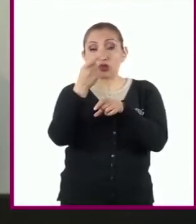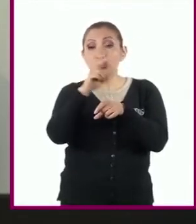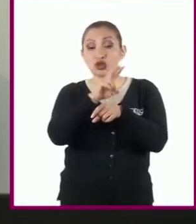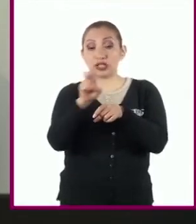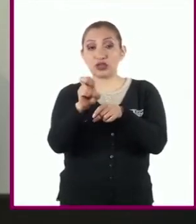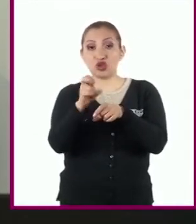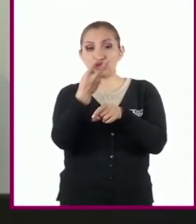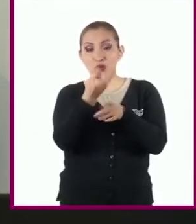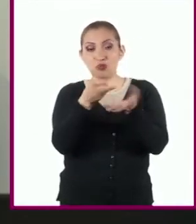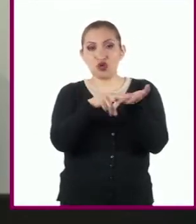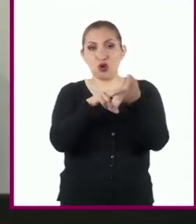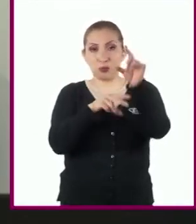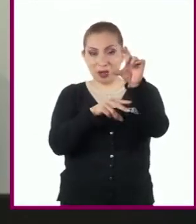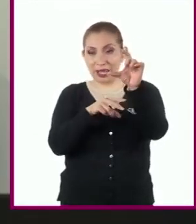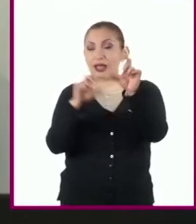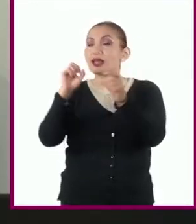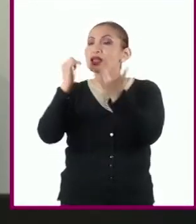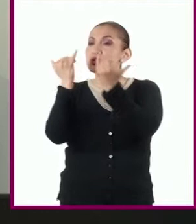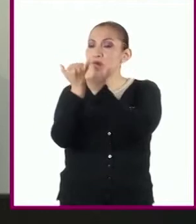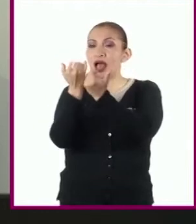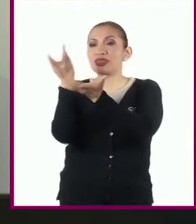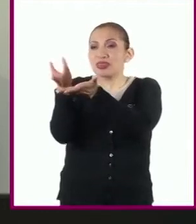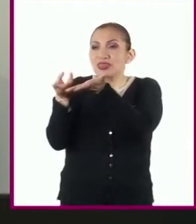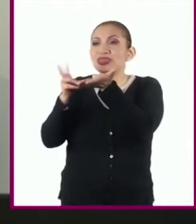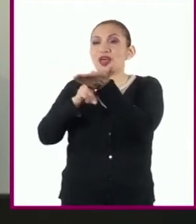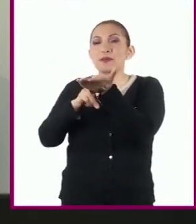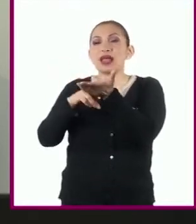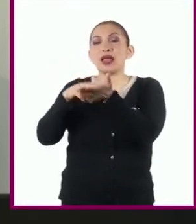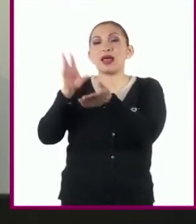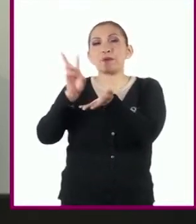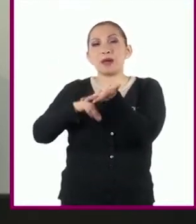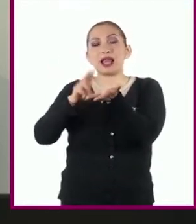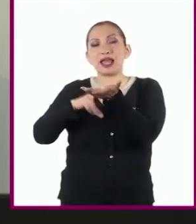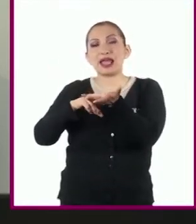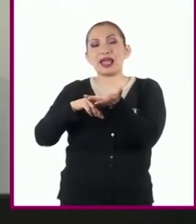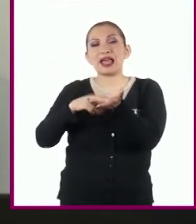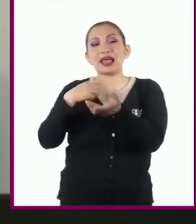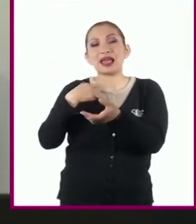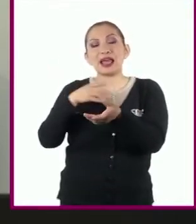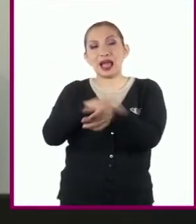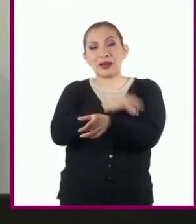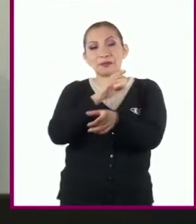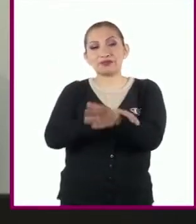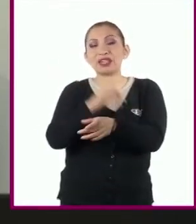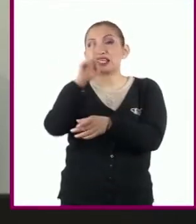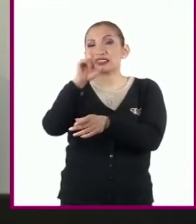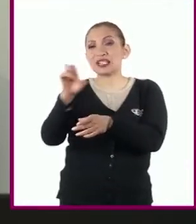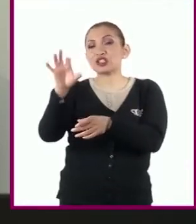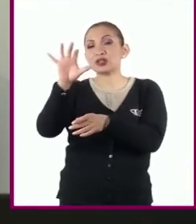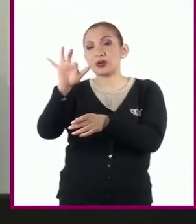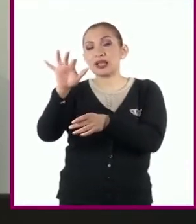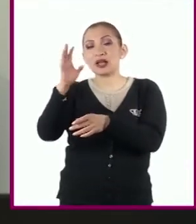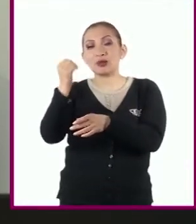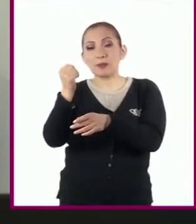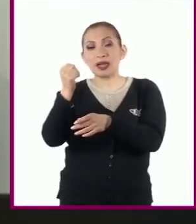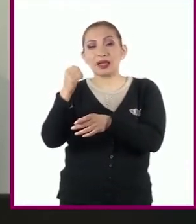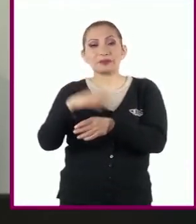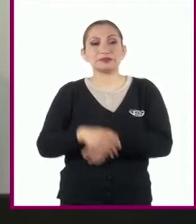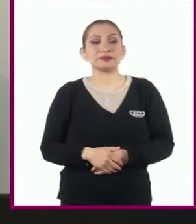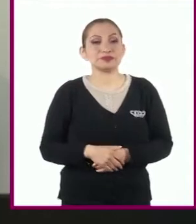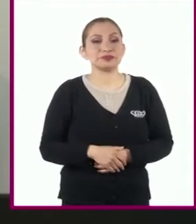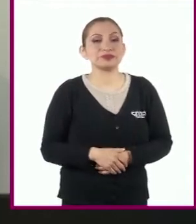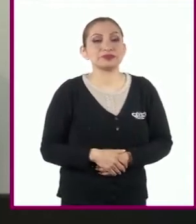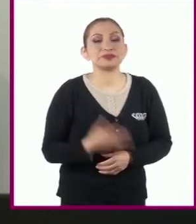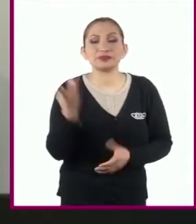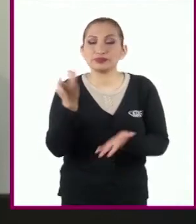200 gramos, le corresponde un valor calórico del doble de 159 kilocalorías,